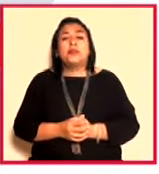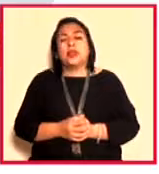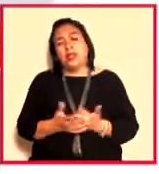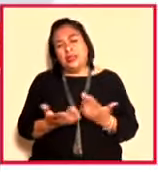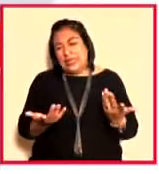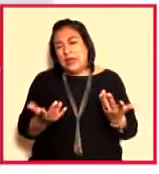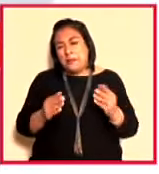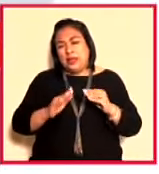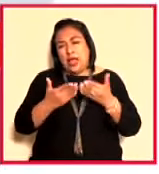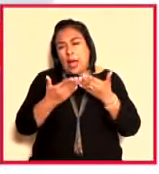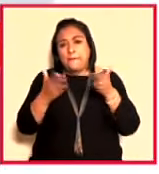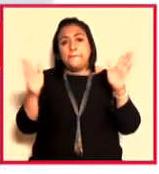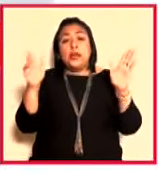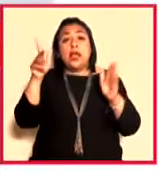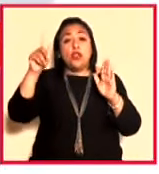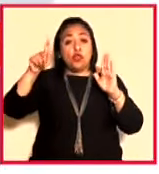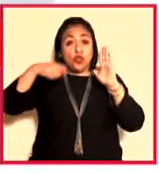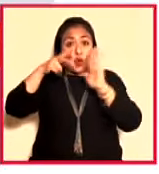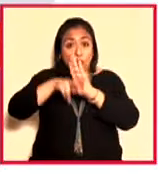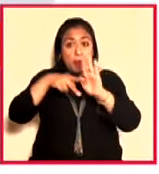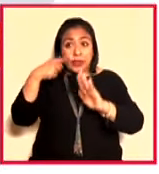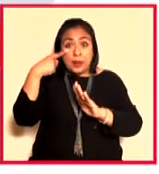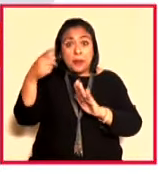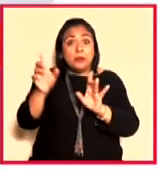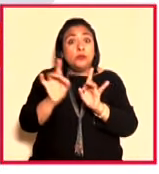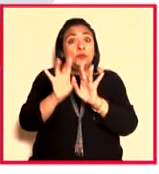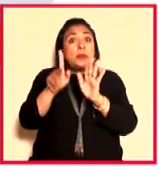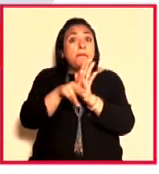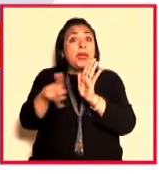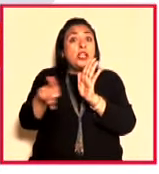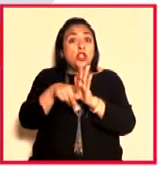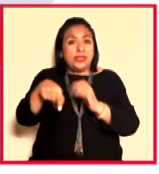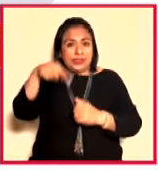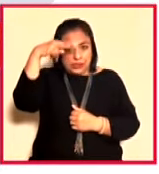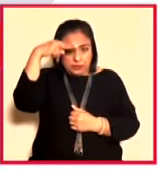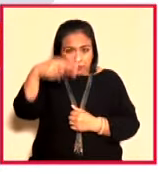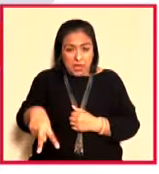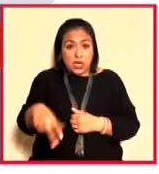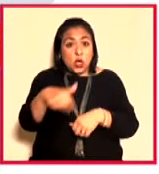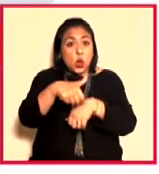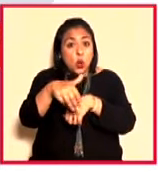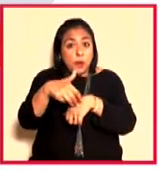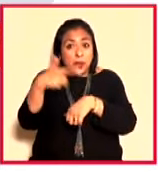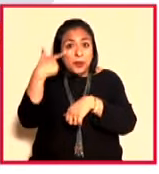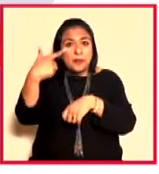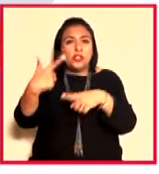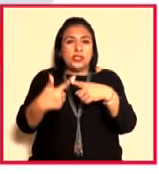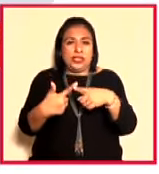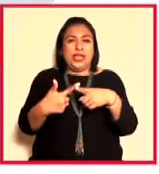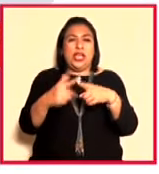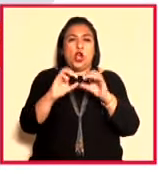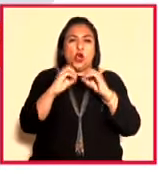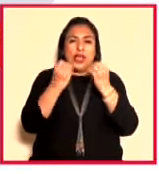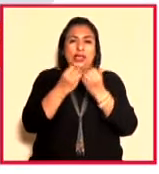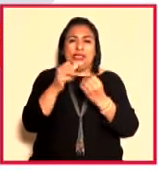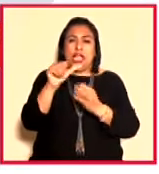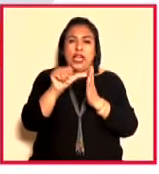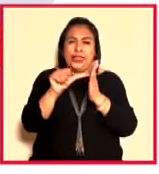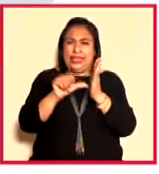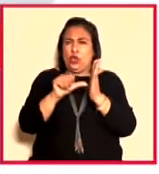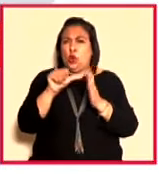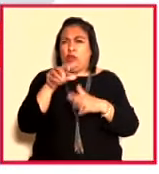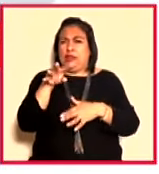amplia, el documental también revela la situación de los periodistas en México. Cifras reveladas por la organización Artículo 19 afirman que del